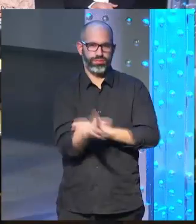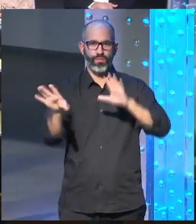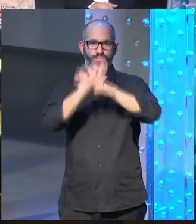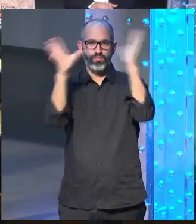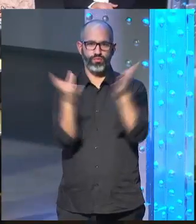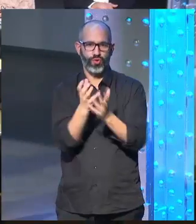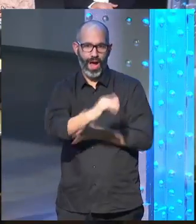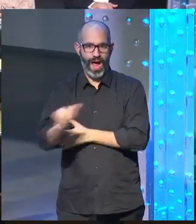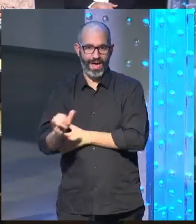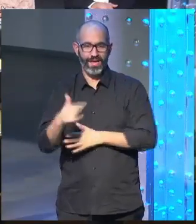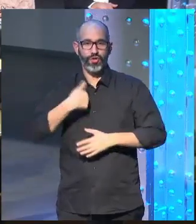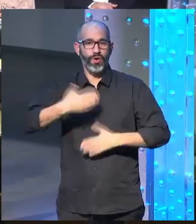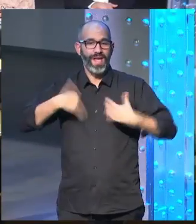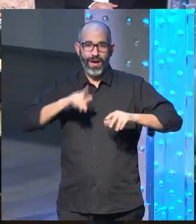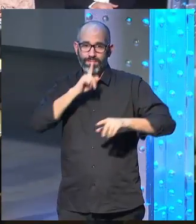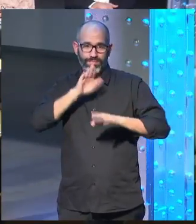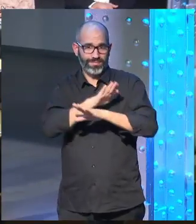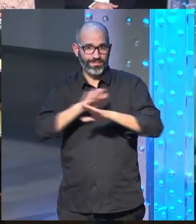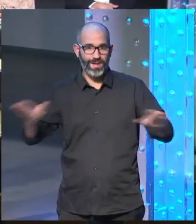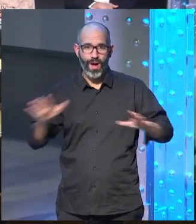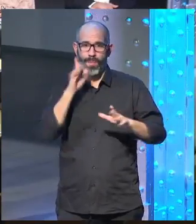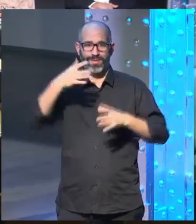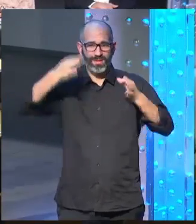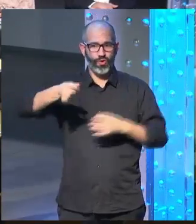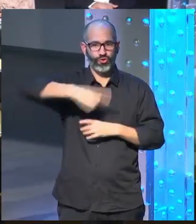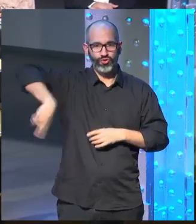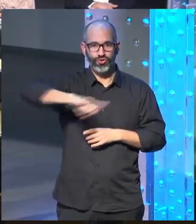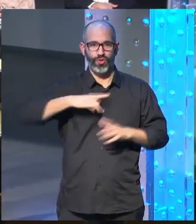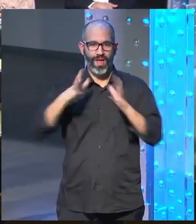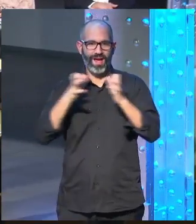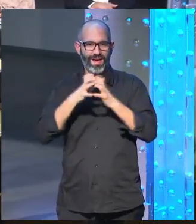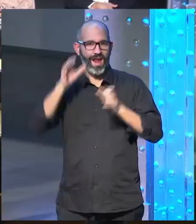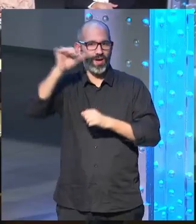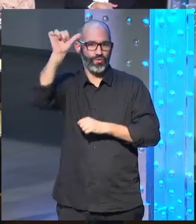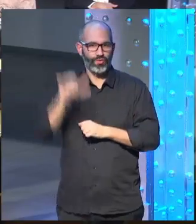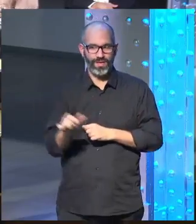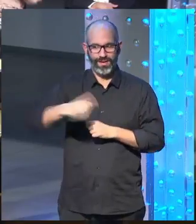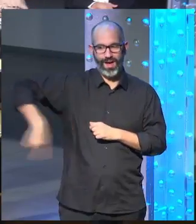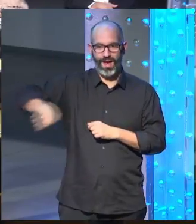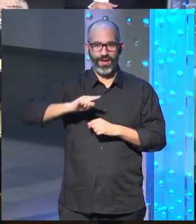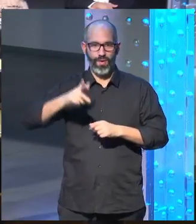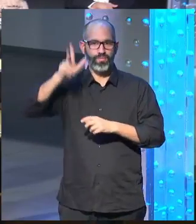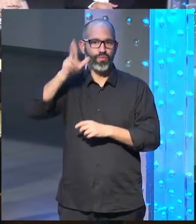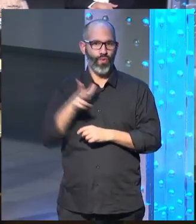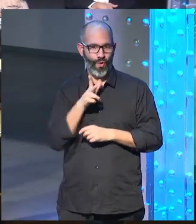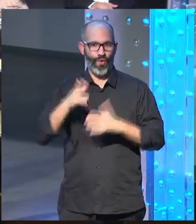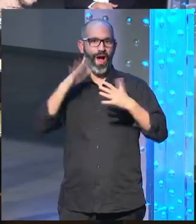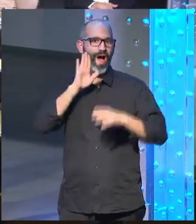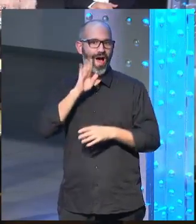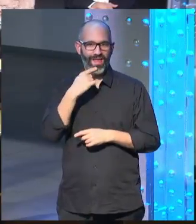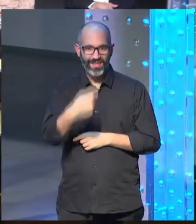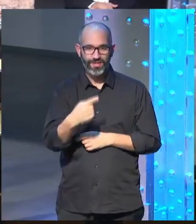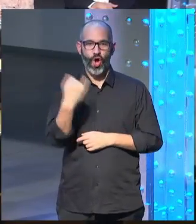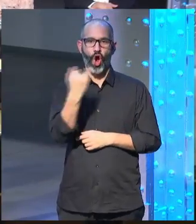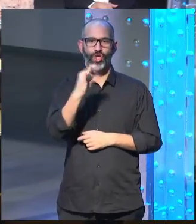mundo que está allí. Yo me voy a ir callando porque estoy segura que todos ustedes quieren escuchar a estos ponentes de lujo. Como les decía,